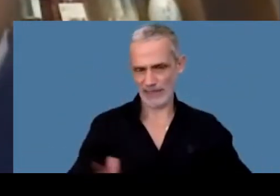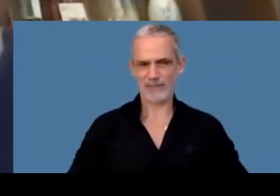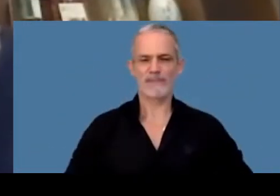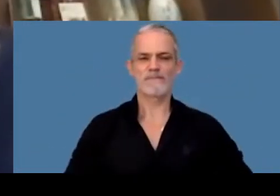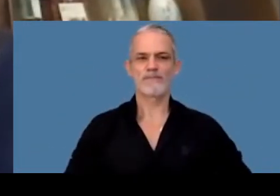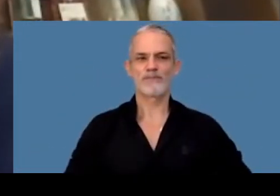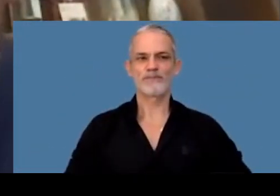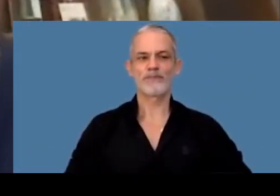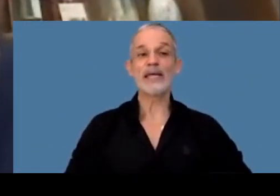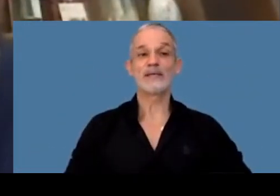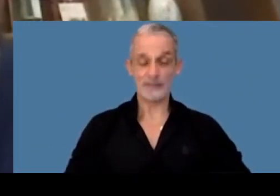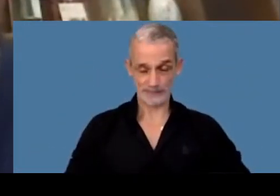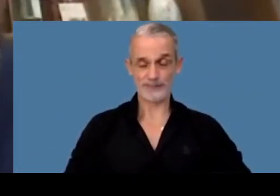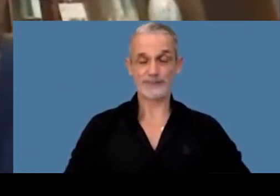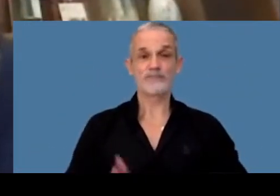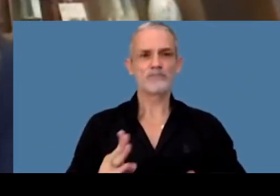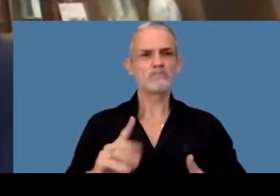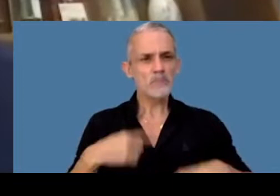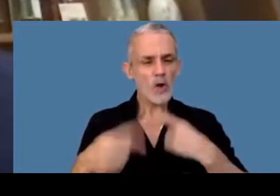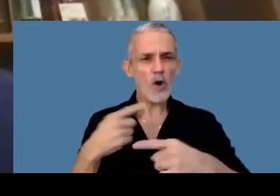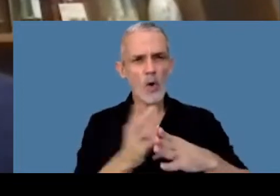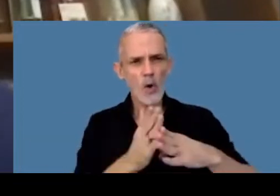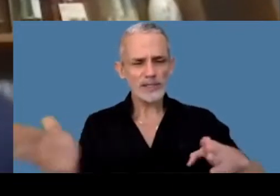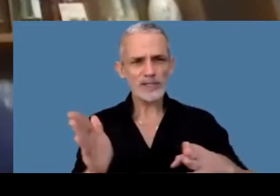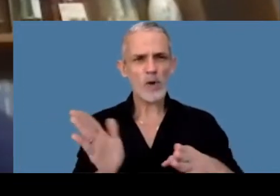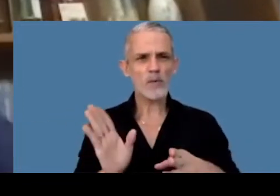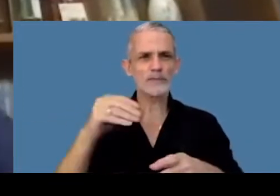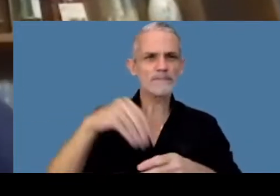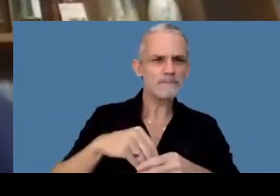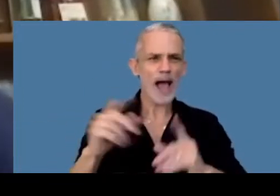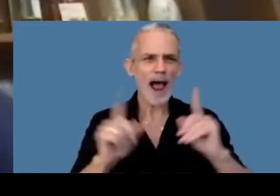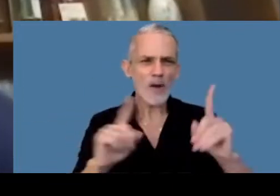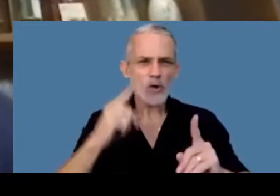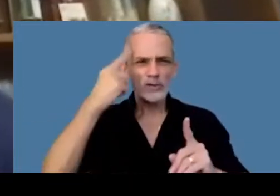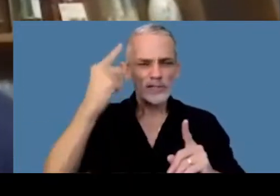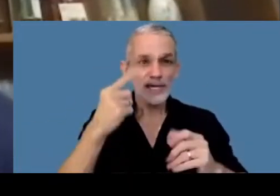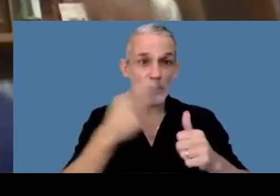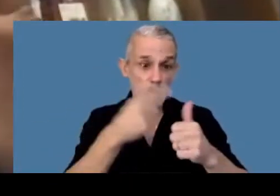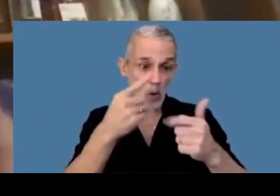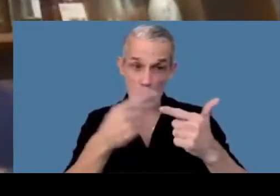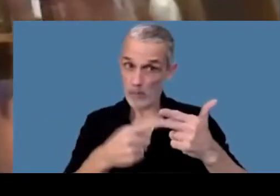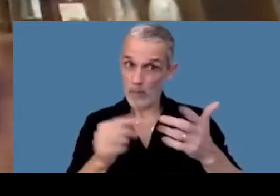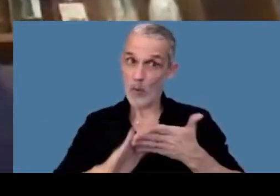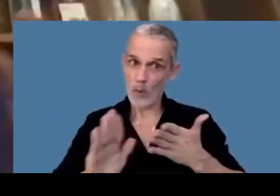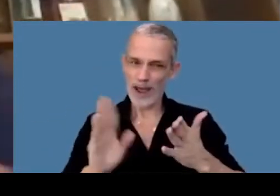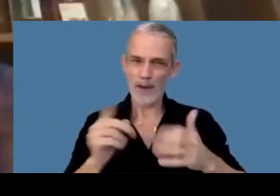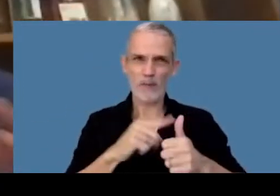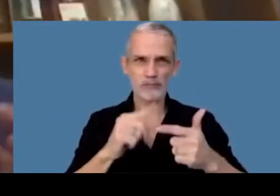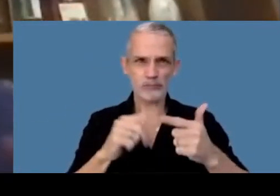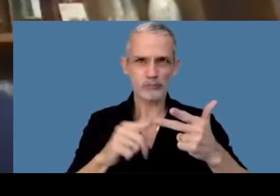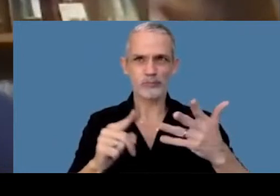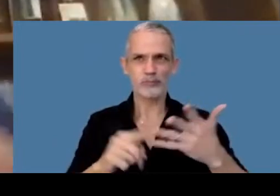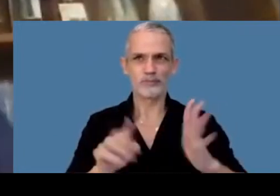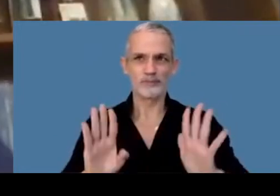Entonces, seguimos incorporando algunos elementos y nosotros vamos a encontrar, cuando